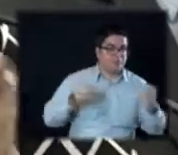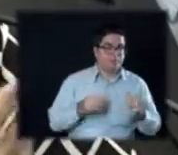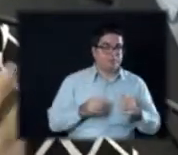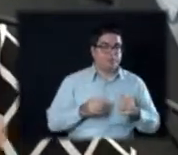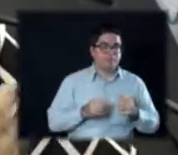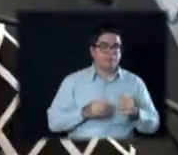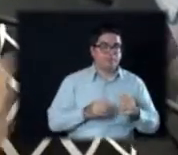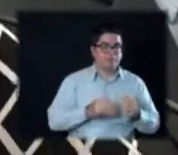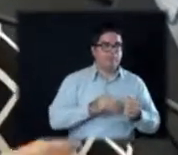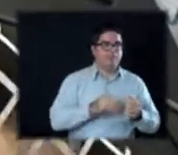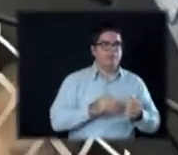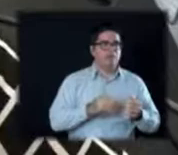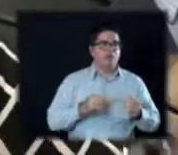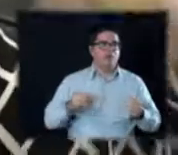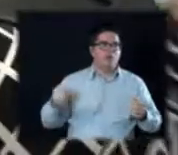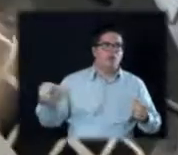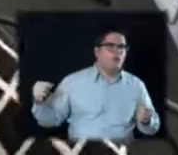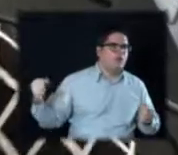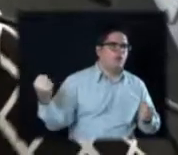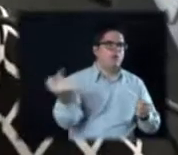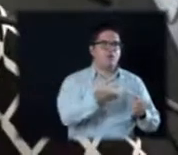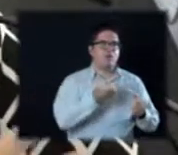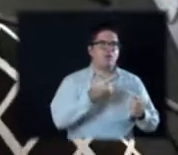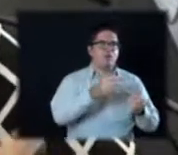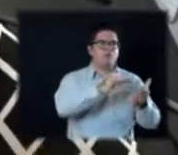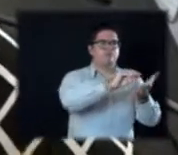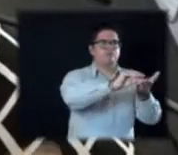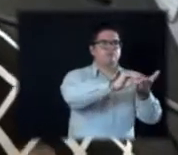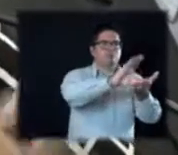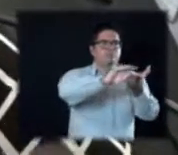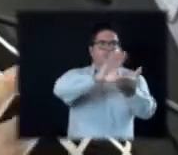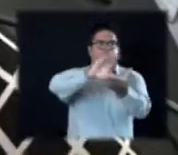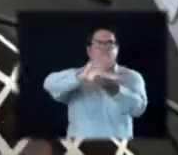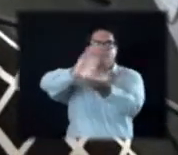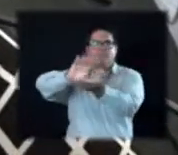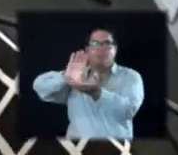Ustedes tienen que buscar la manera, ustedes han buscado una manera,